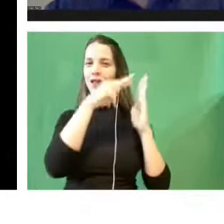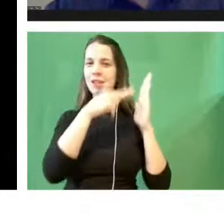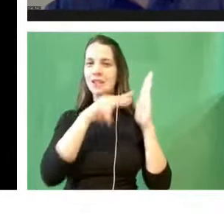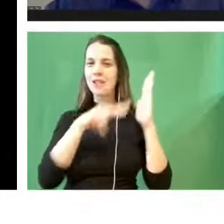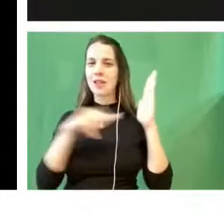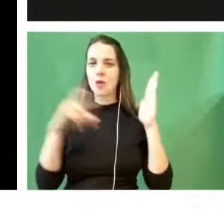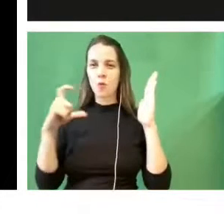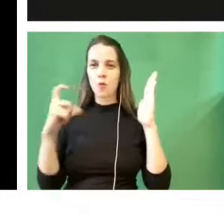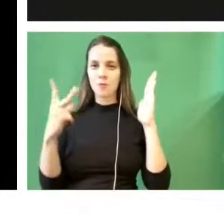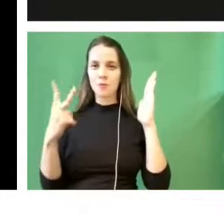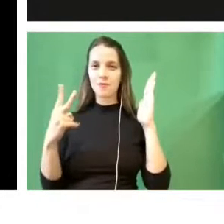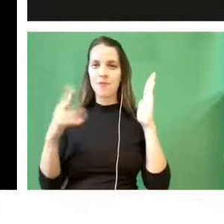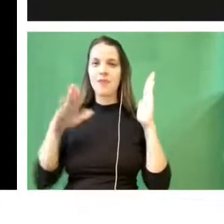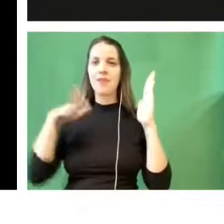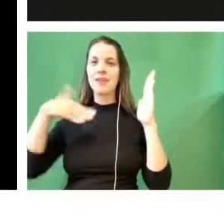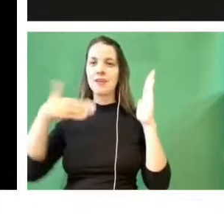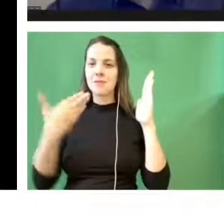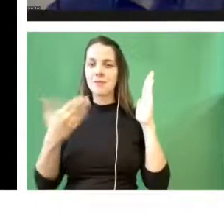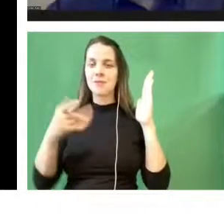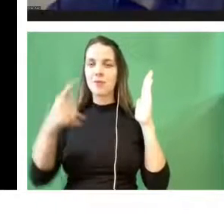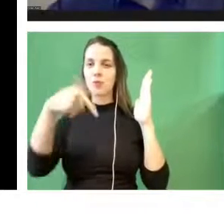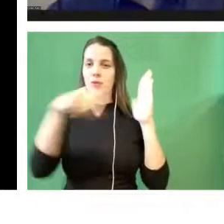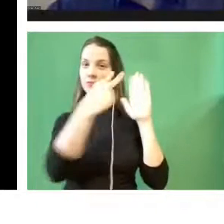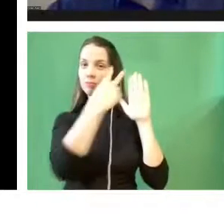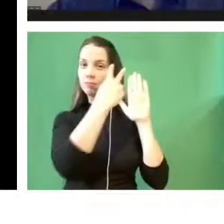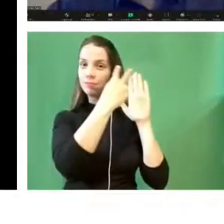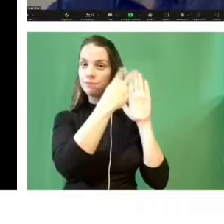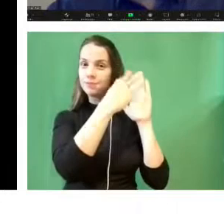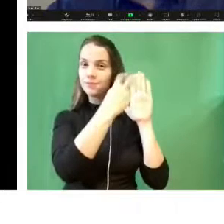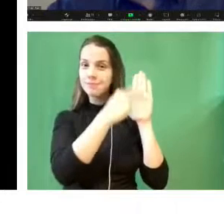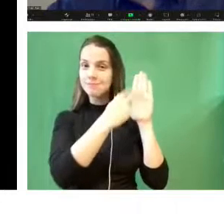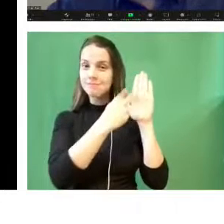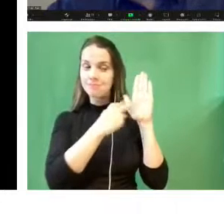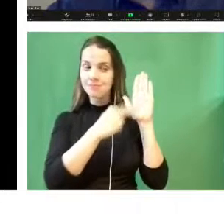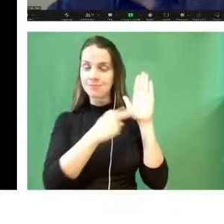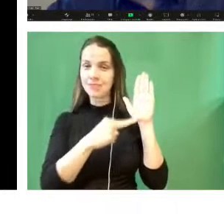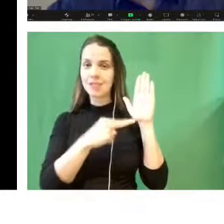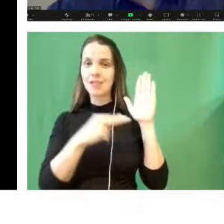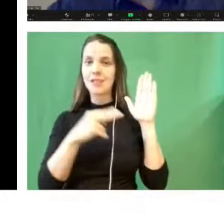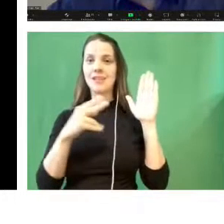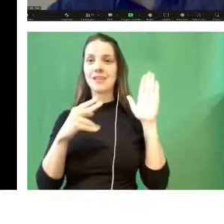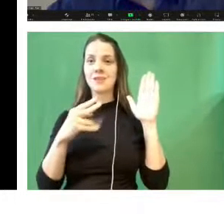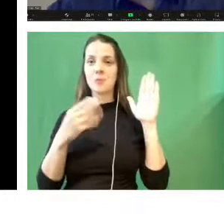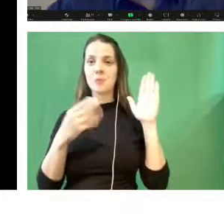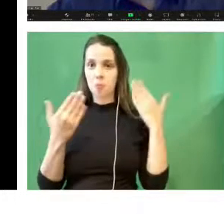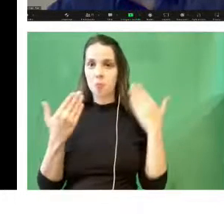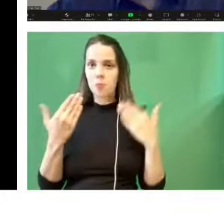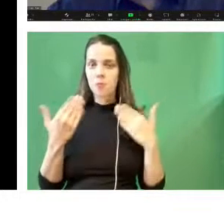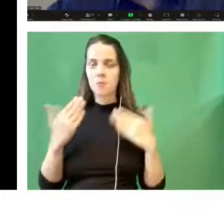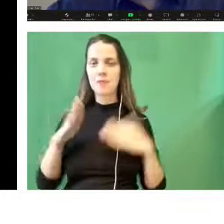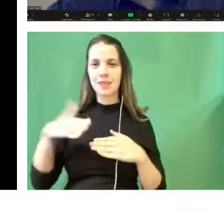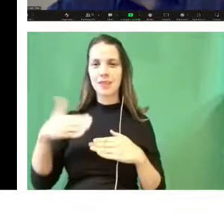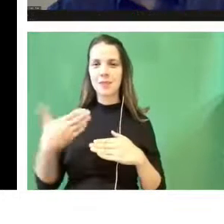currículum de Ricardo en pantalla en los PowerPoint. Y bueno, adelante.